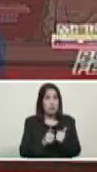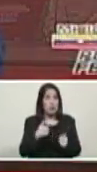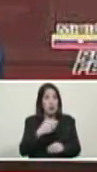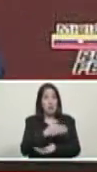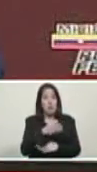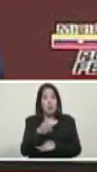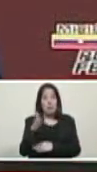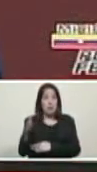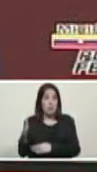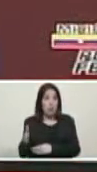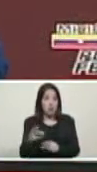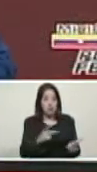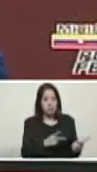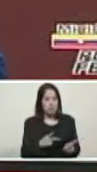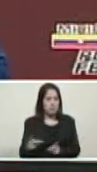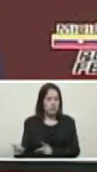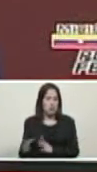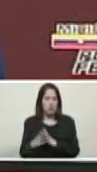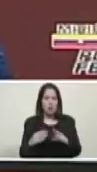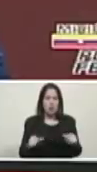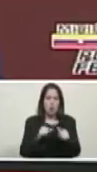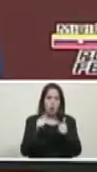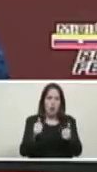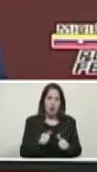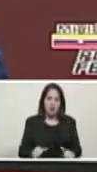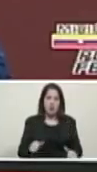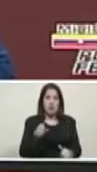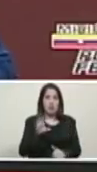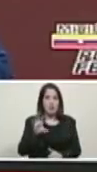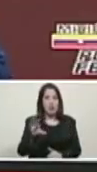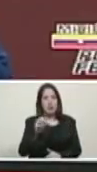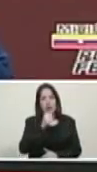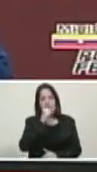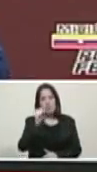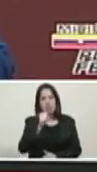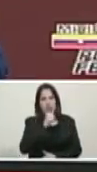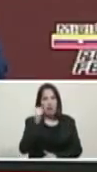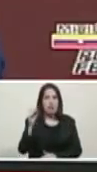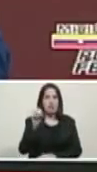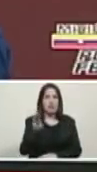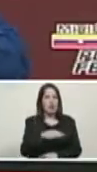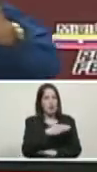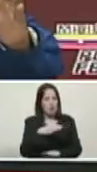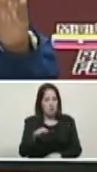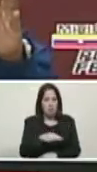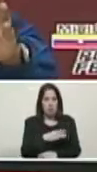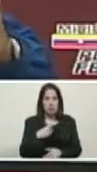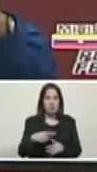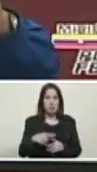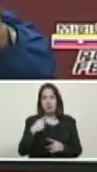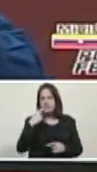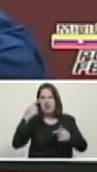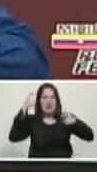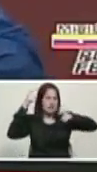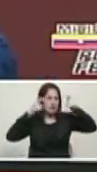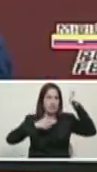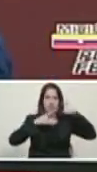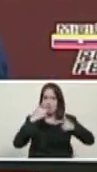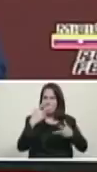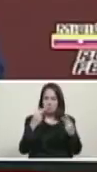invito a todos los artistas del país a todos a todos cantantes no es no hay que ser chavista no